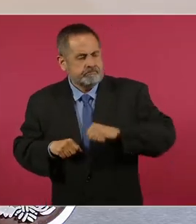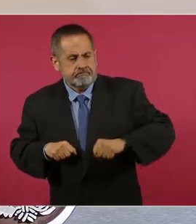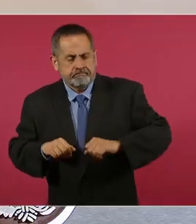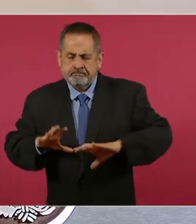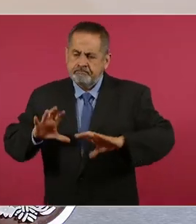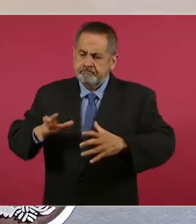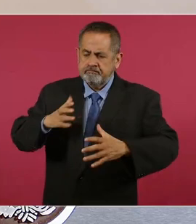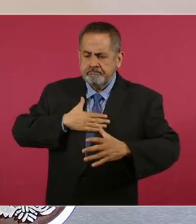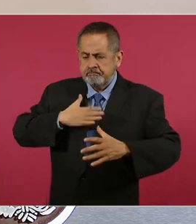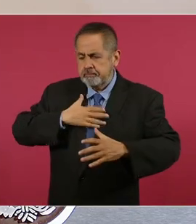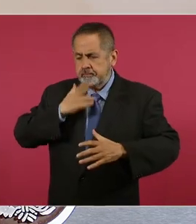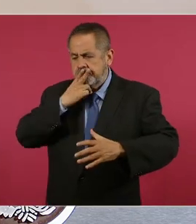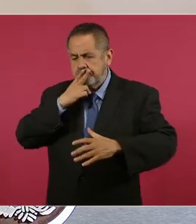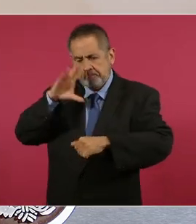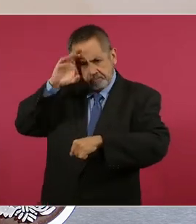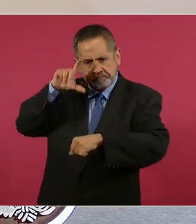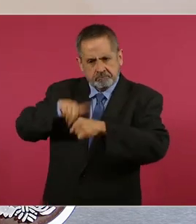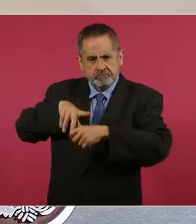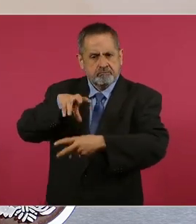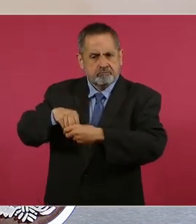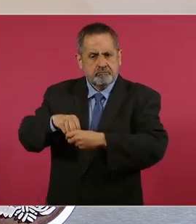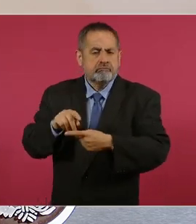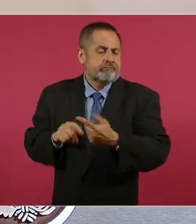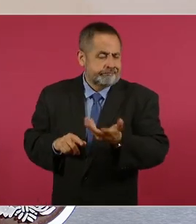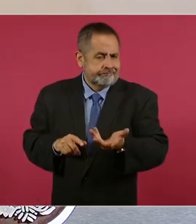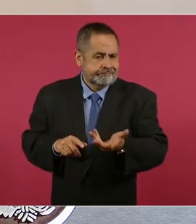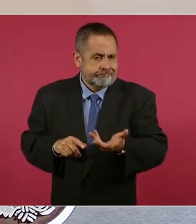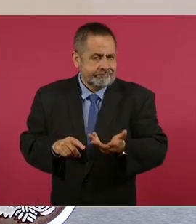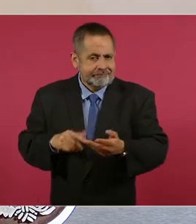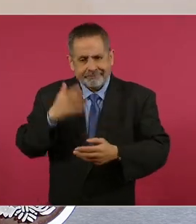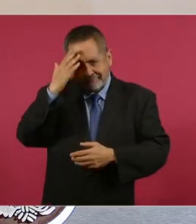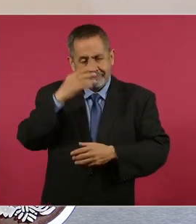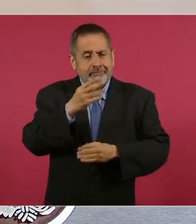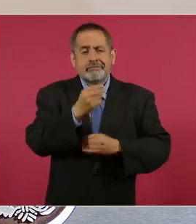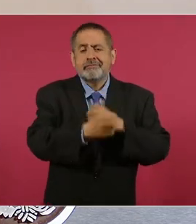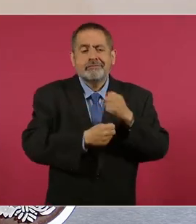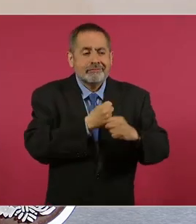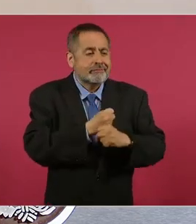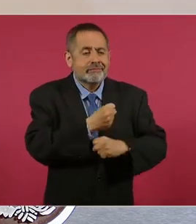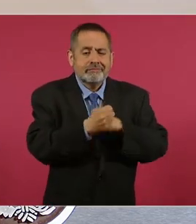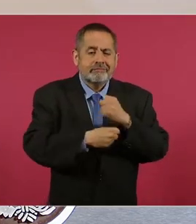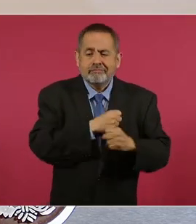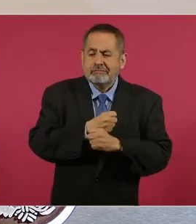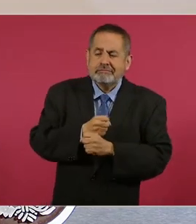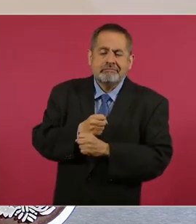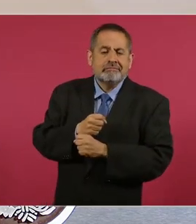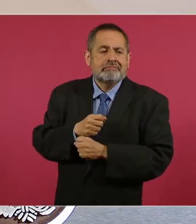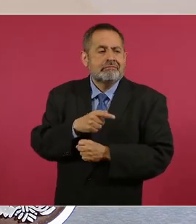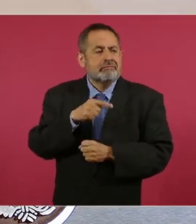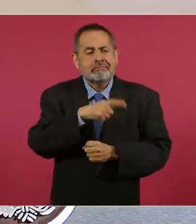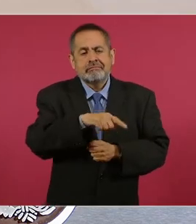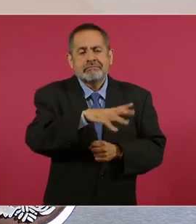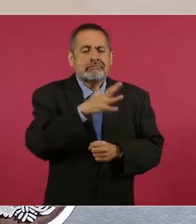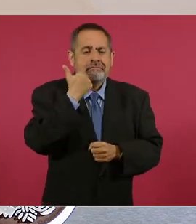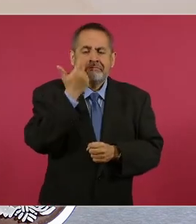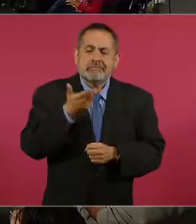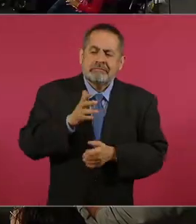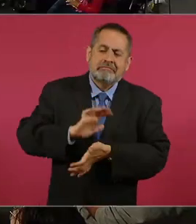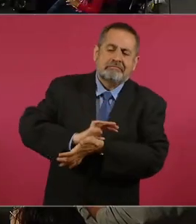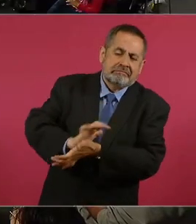Porque evidentemente durante siglos se